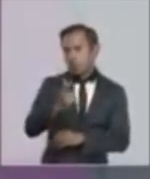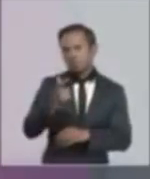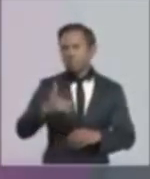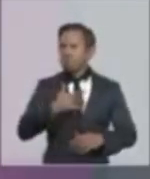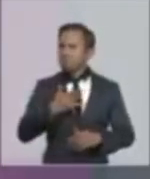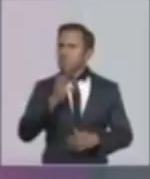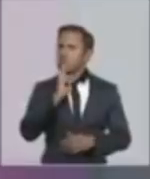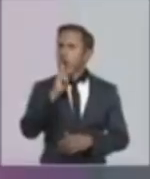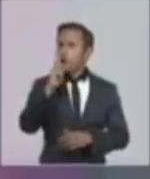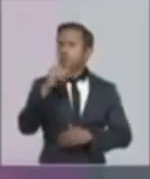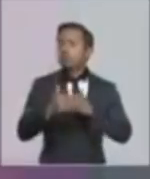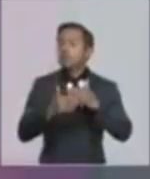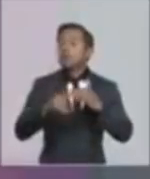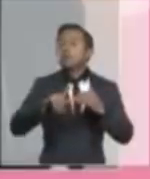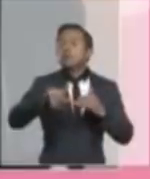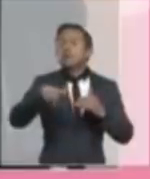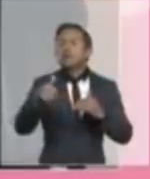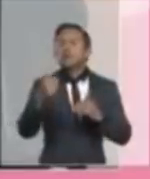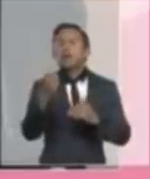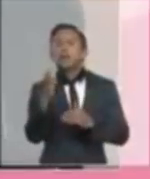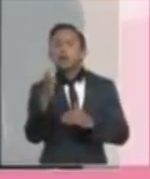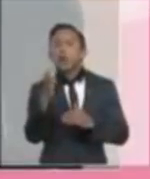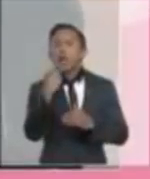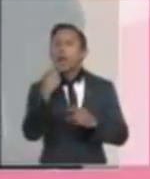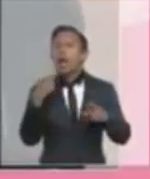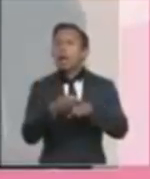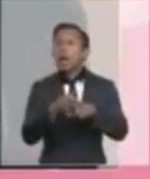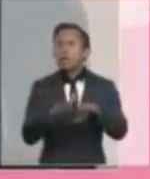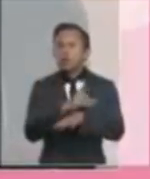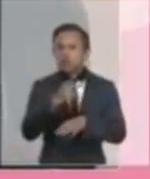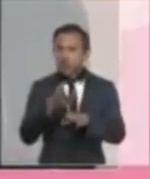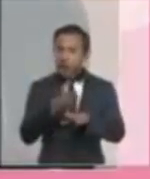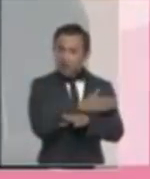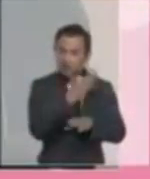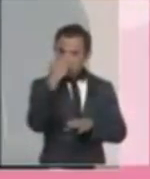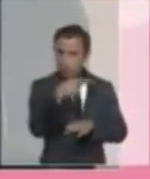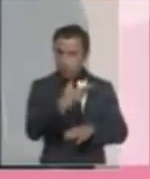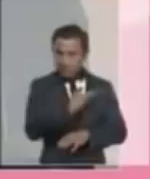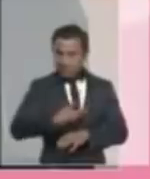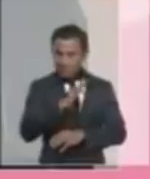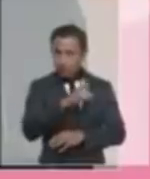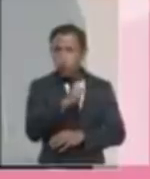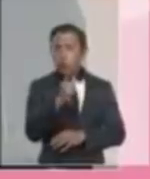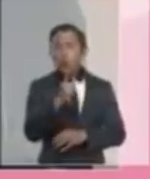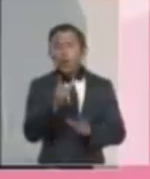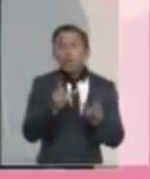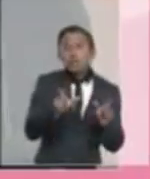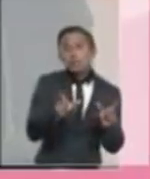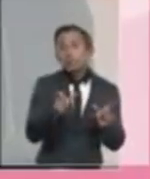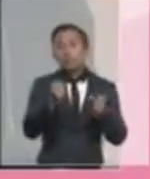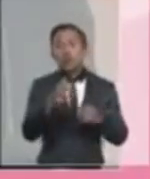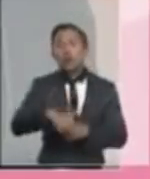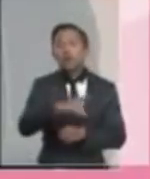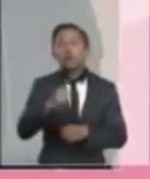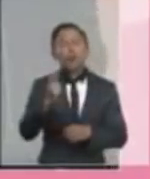sostuvo lo contrario, por ejemplo, en enero, cuando dijo que la estrategia de seguridad fue un absoluto fracaso. ¿De qué diagnóstico vamos a partir en su